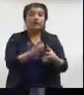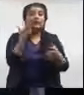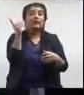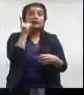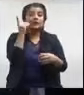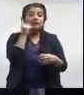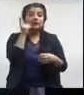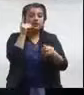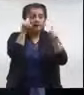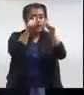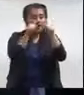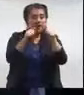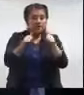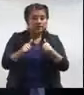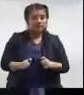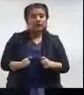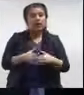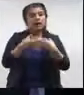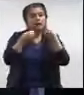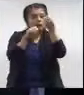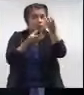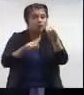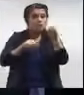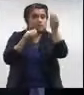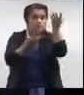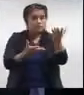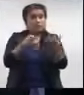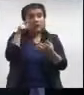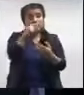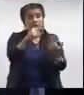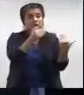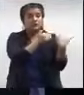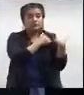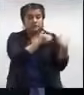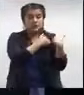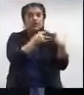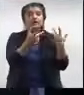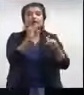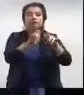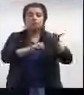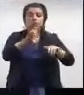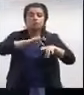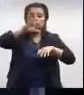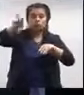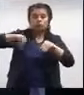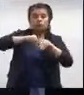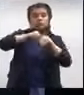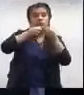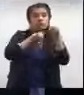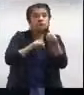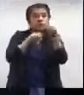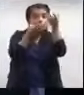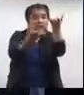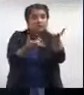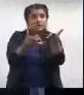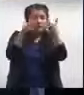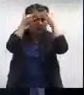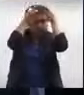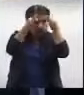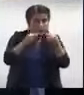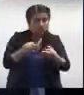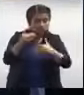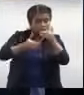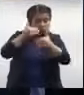Dirección de Análisis e Información es la encargada de sistematizar la información para la toma de